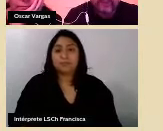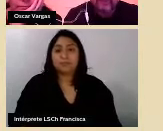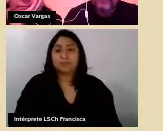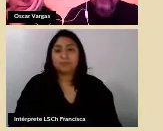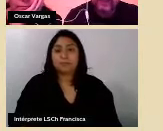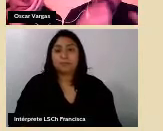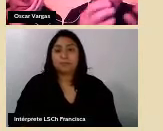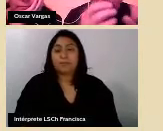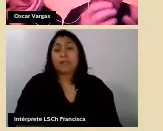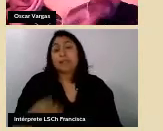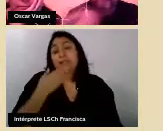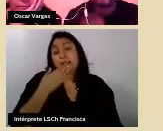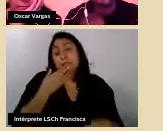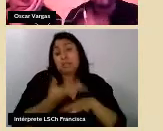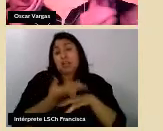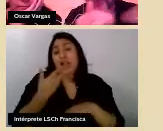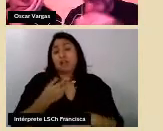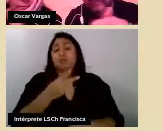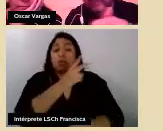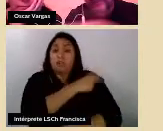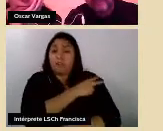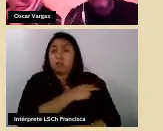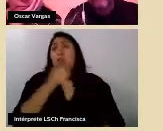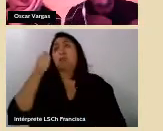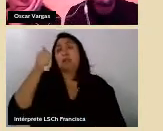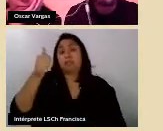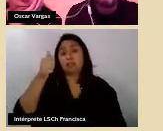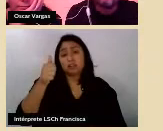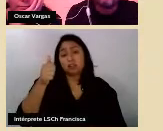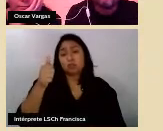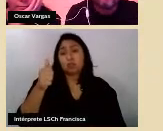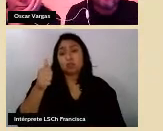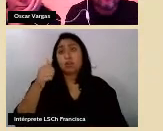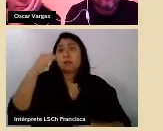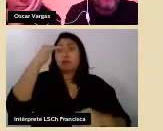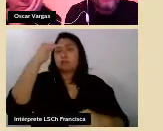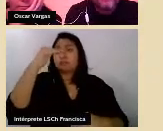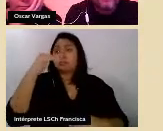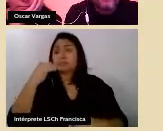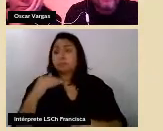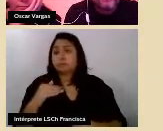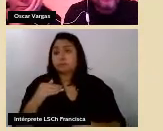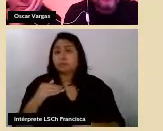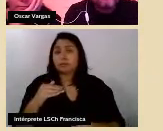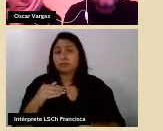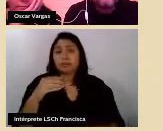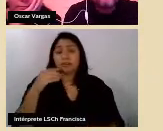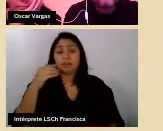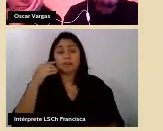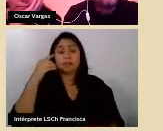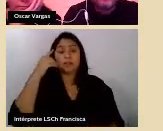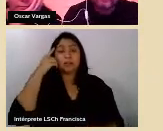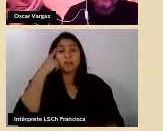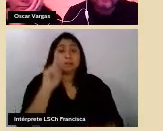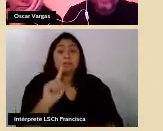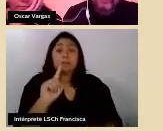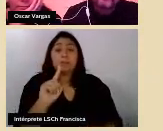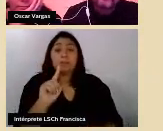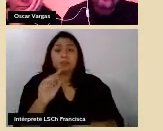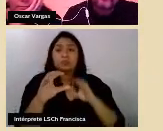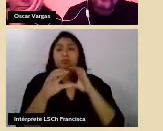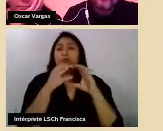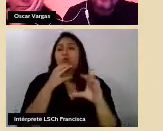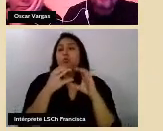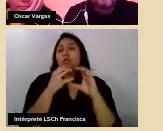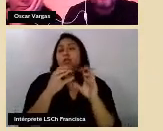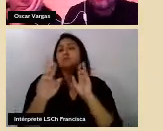una jefatura, digamos, que es la directora, y de ahí para abajo venimos los demás, pero la comunicación y la